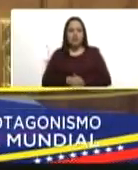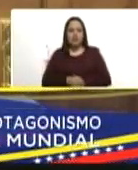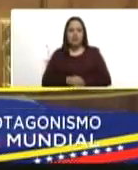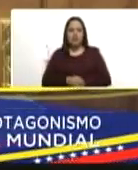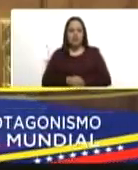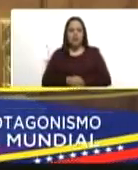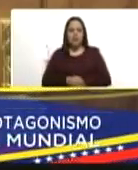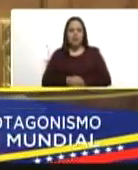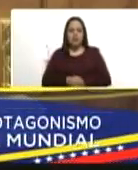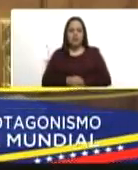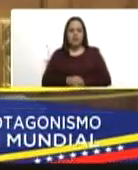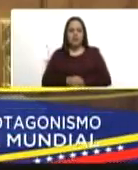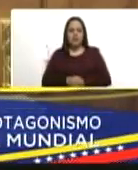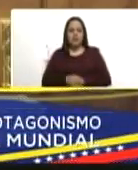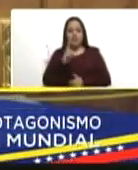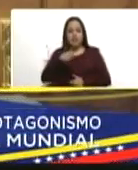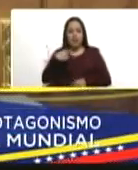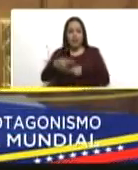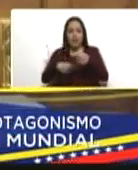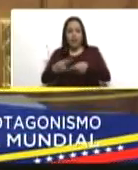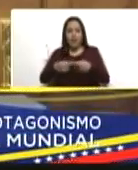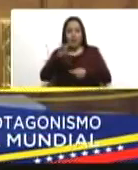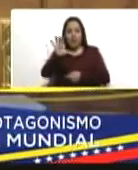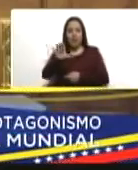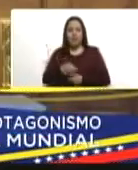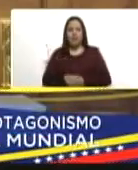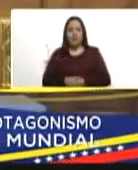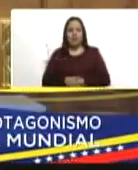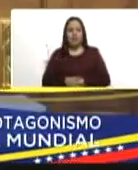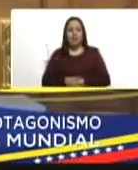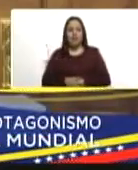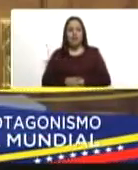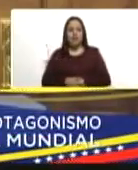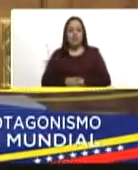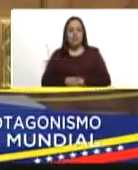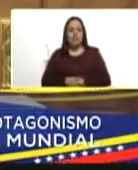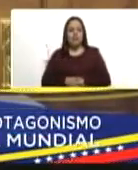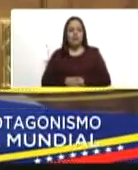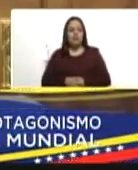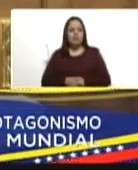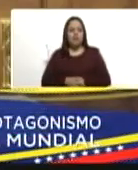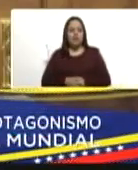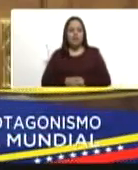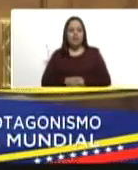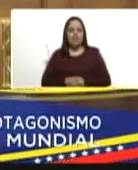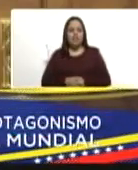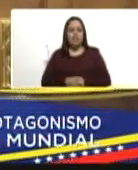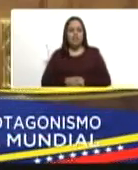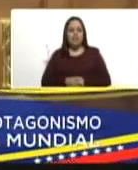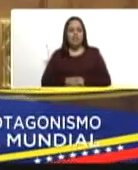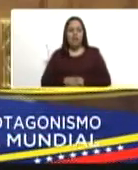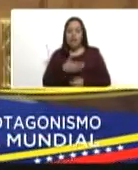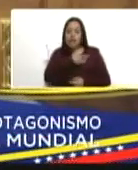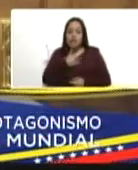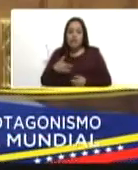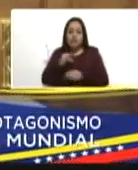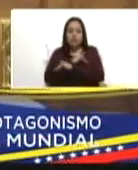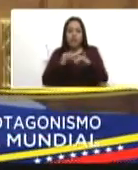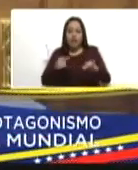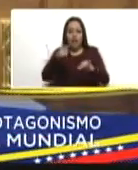hermosa e infinita de la patria quisiera culminar este